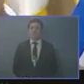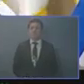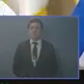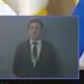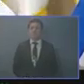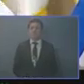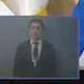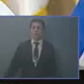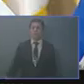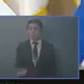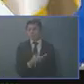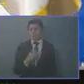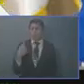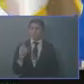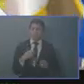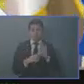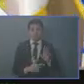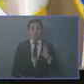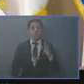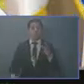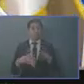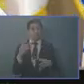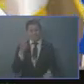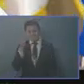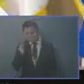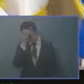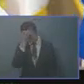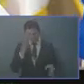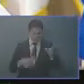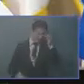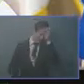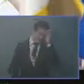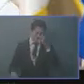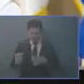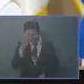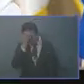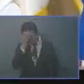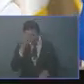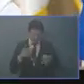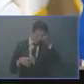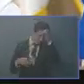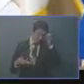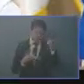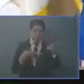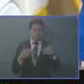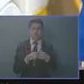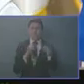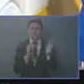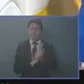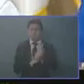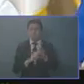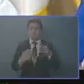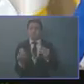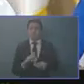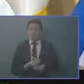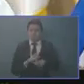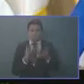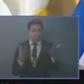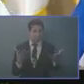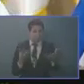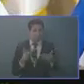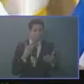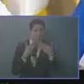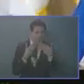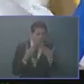dentro de todos esos señalamientos, los enormes errores que está cometiendo y que nosotros como Asamblea le venimos insistiendo, presidente